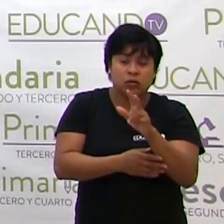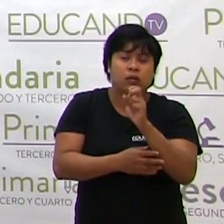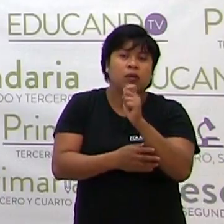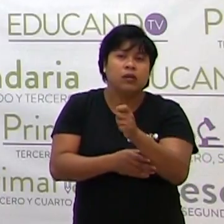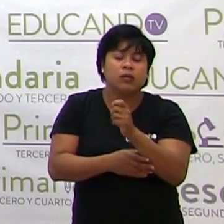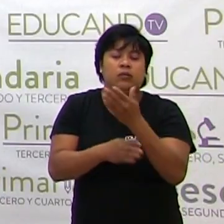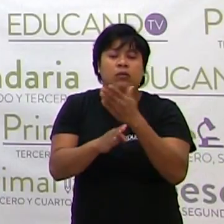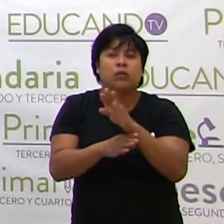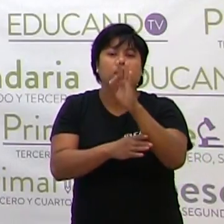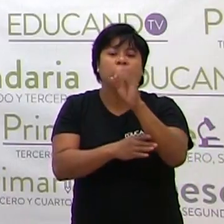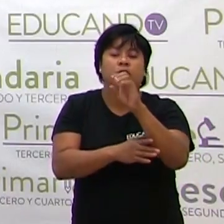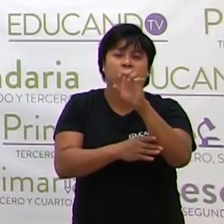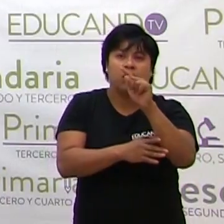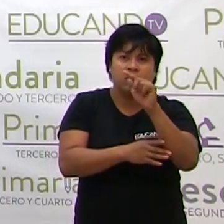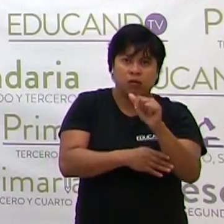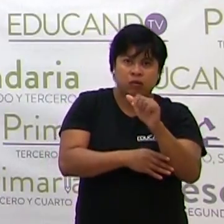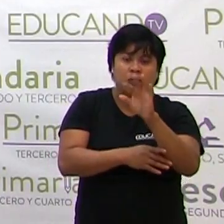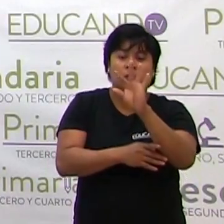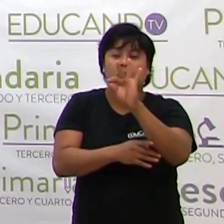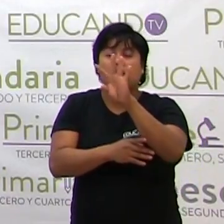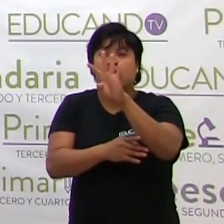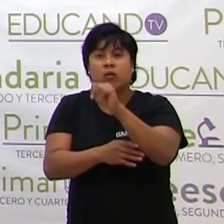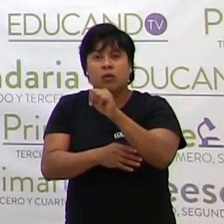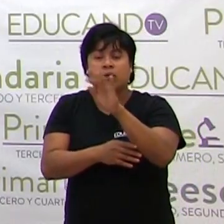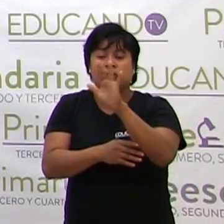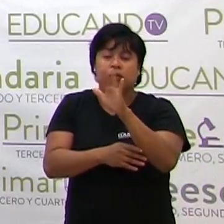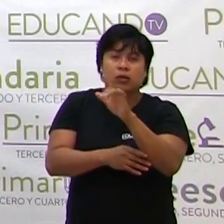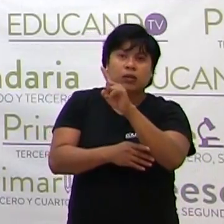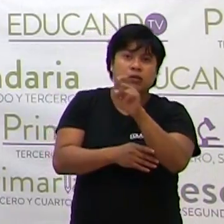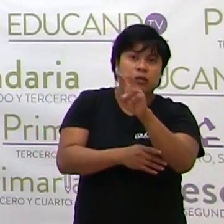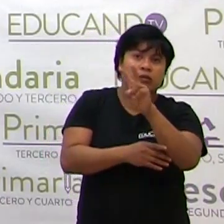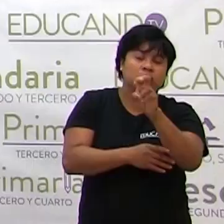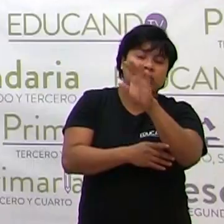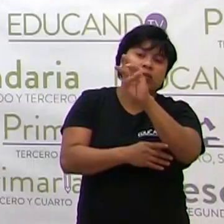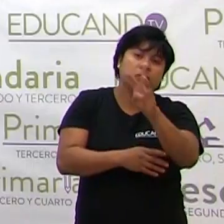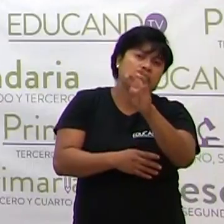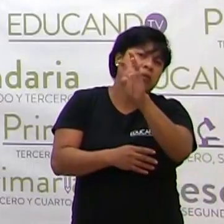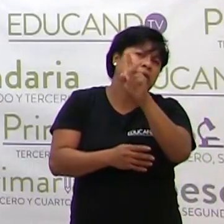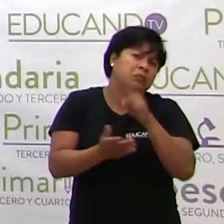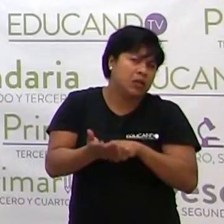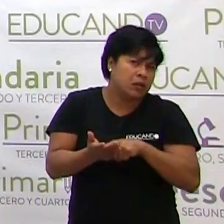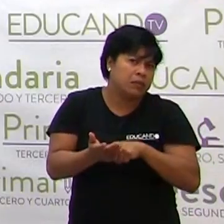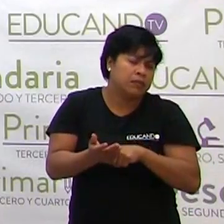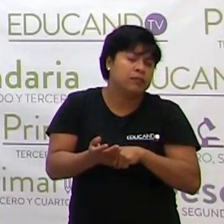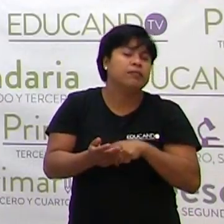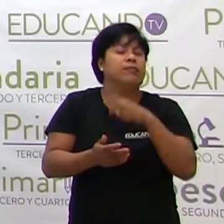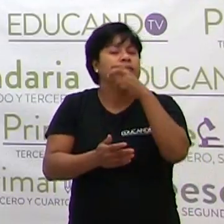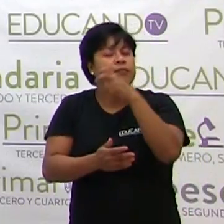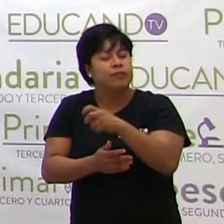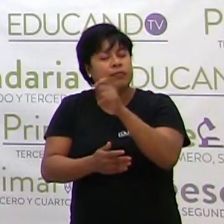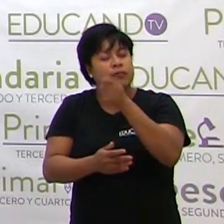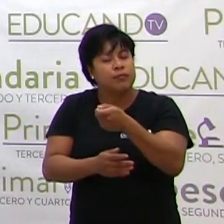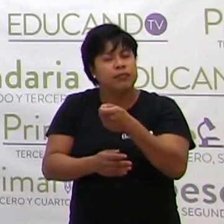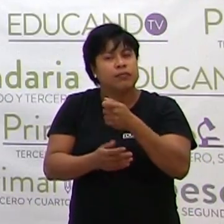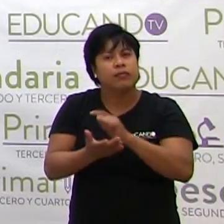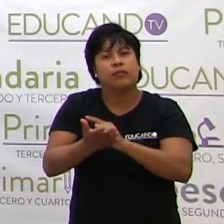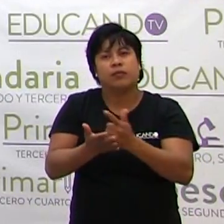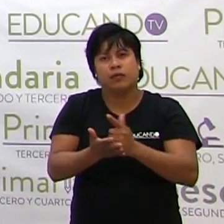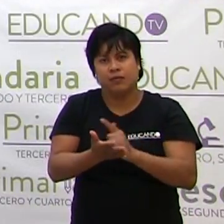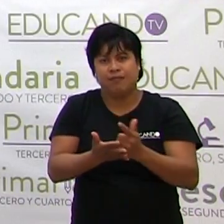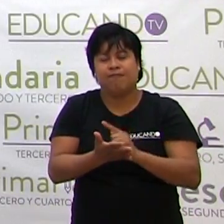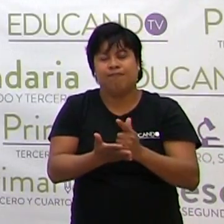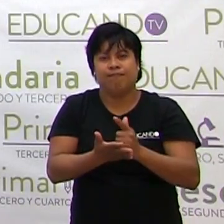hablando de un folleto. Si tiene 49, 50, 100, 200, 300, 1000, estamos hablando